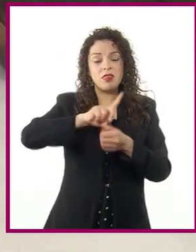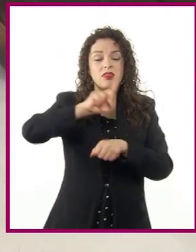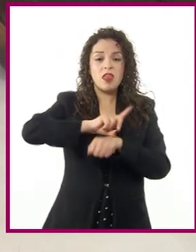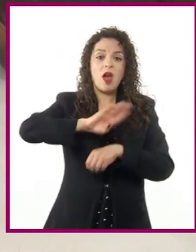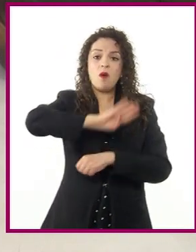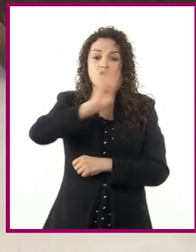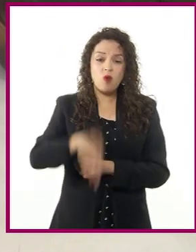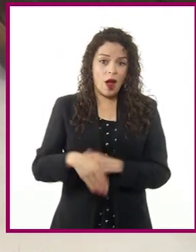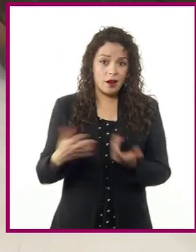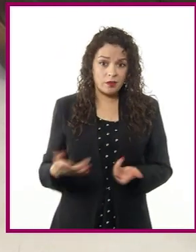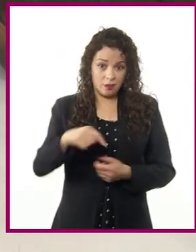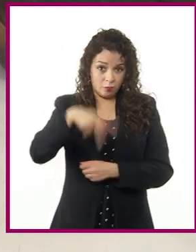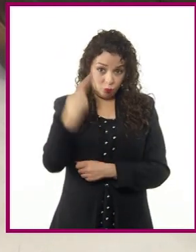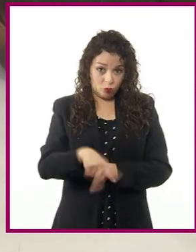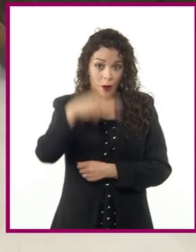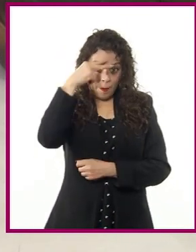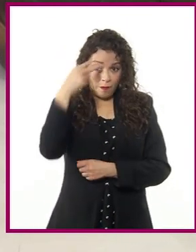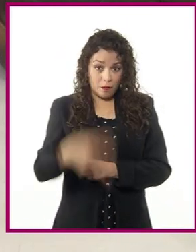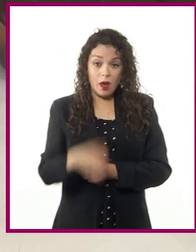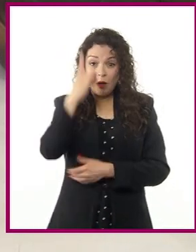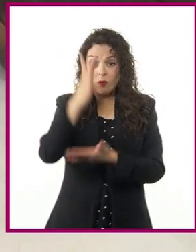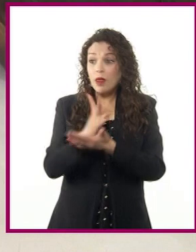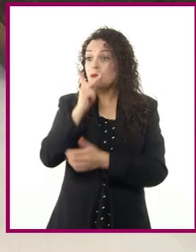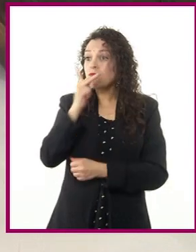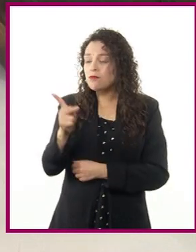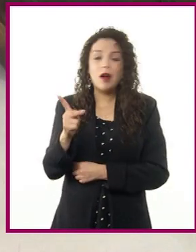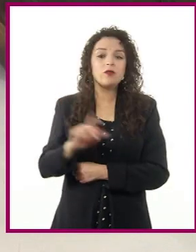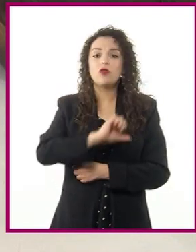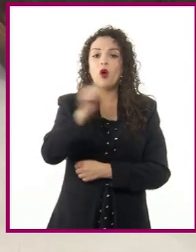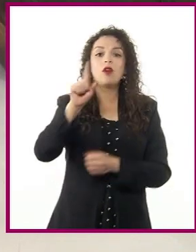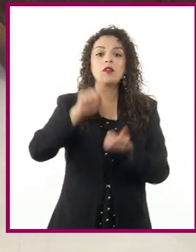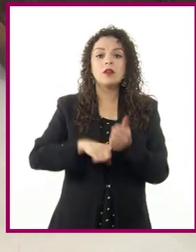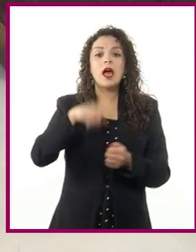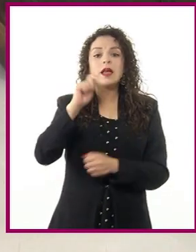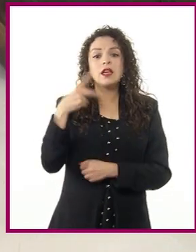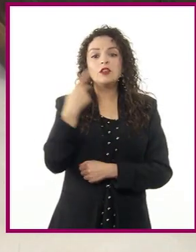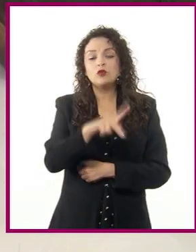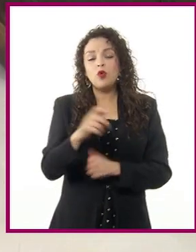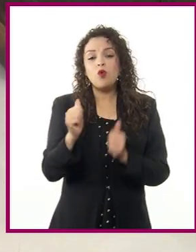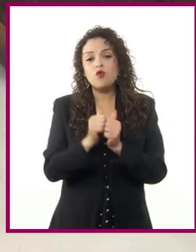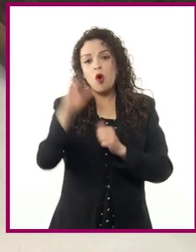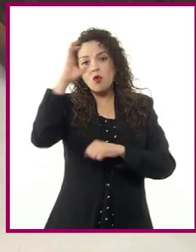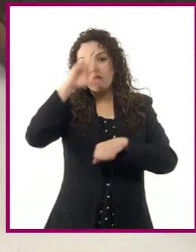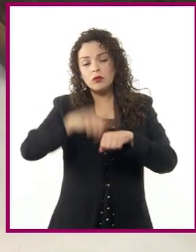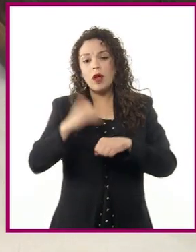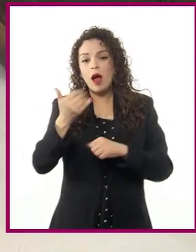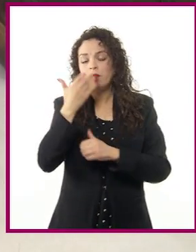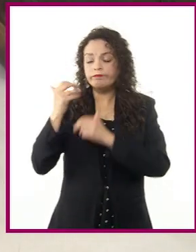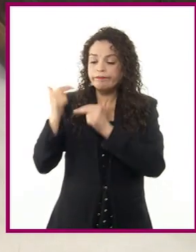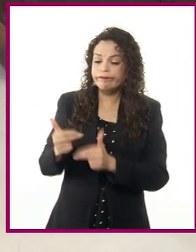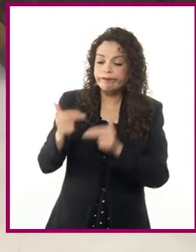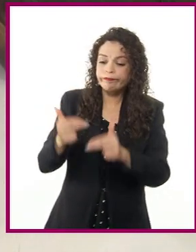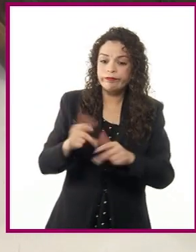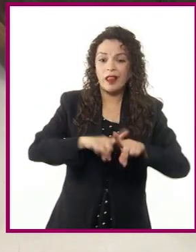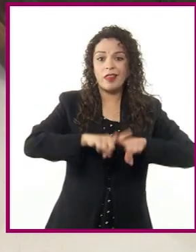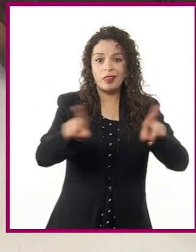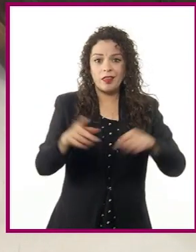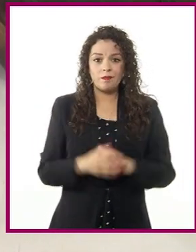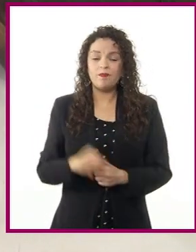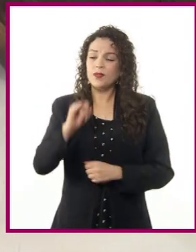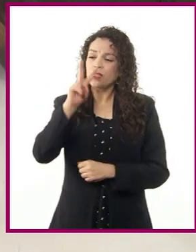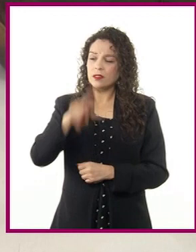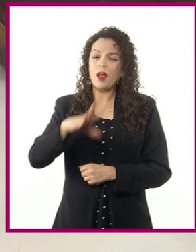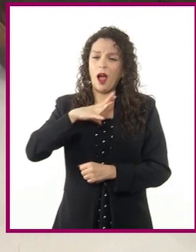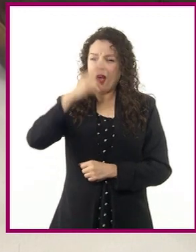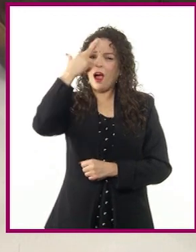sino de todo lo que esas representan en cuanto a tradición y cultura. Yo creo que ambas posturas tienen algo de razón, pues en la